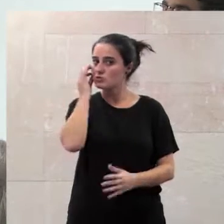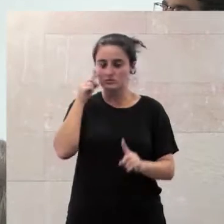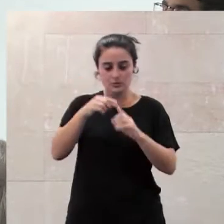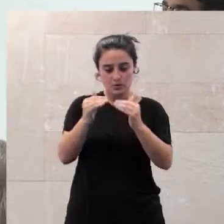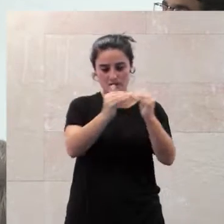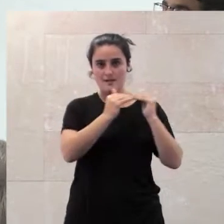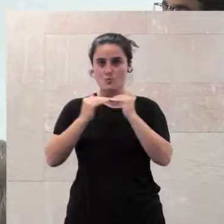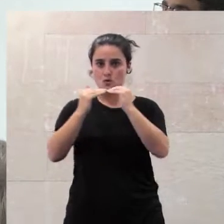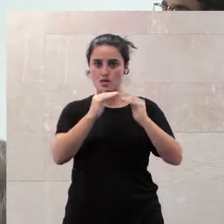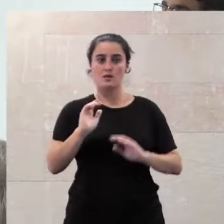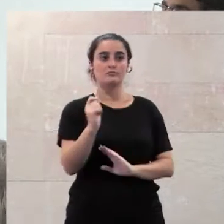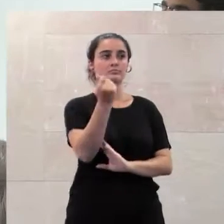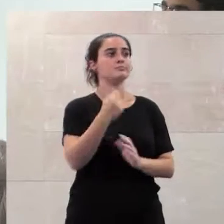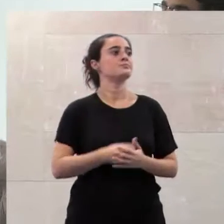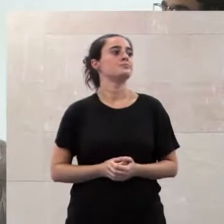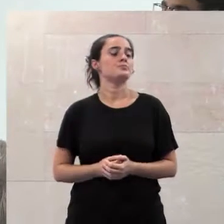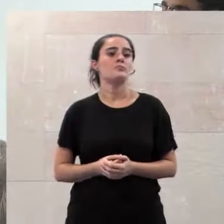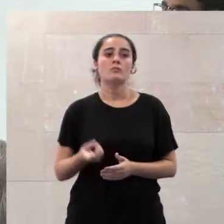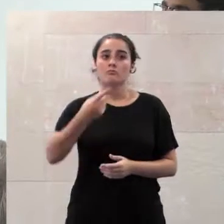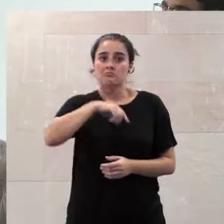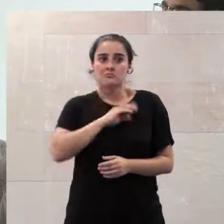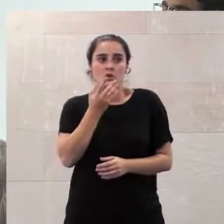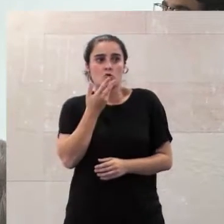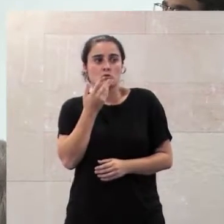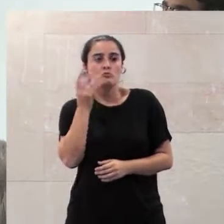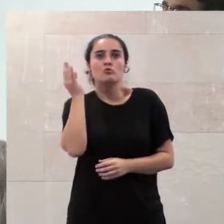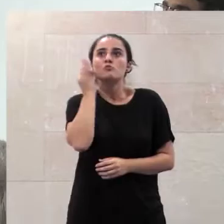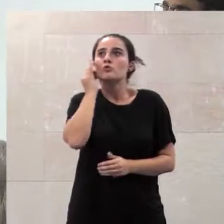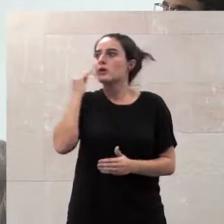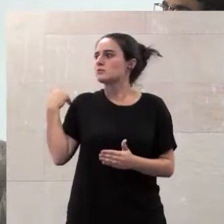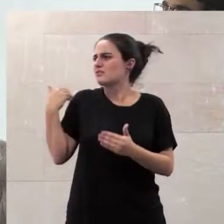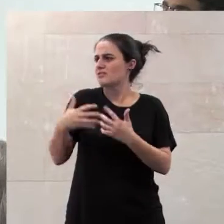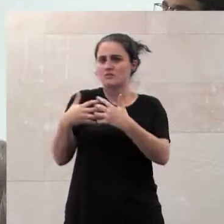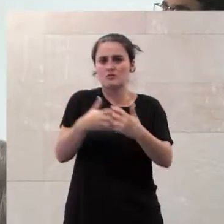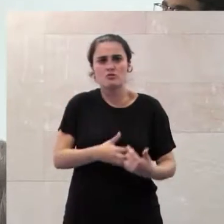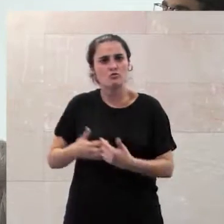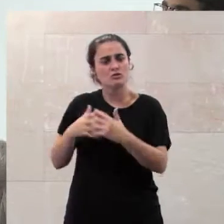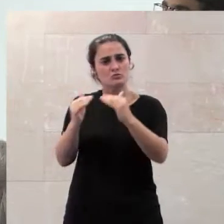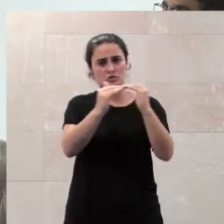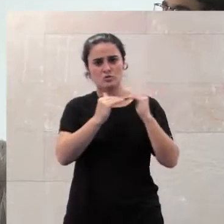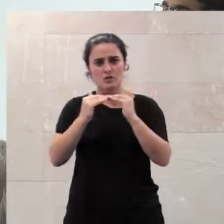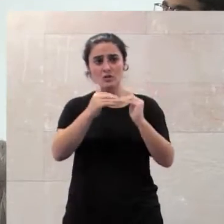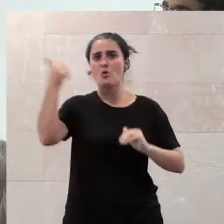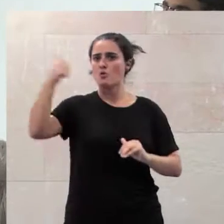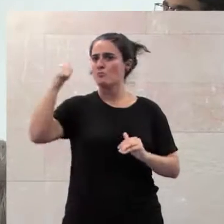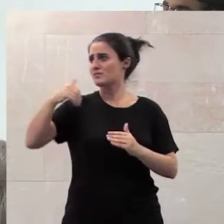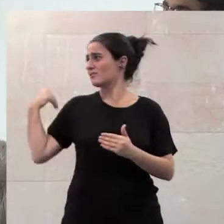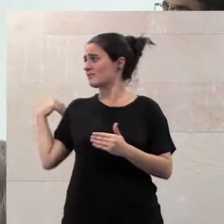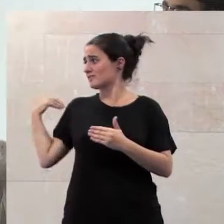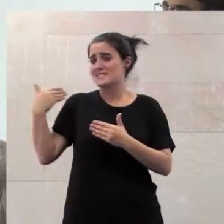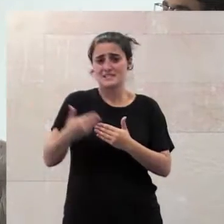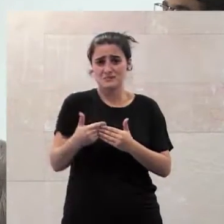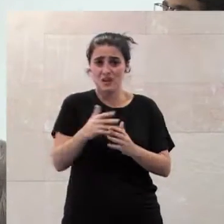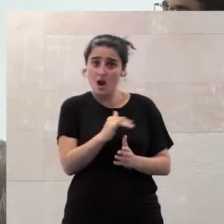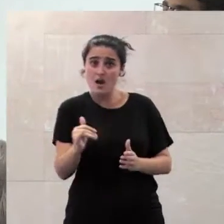igualdad. Conocemos a mujeres que han luchado por la igualdad, a hombres que los ha habido siempre, los hay ahora, pero